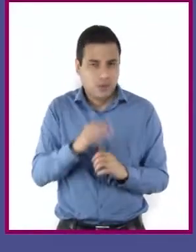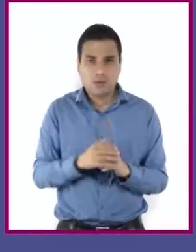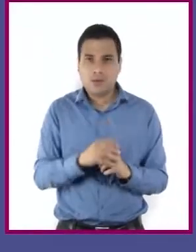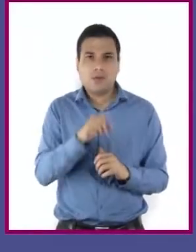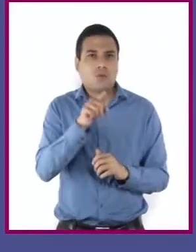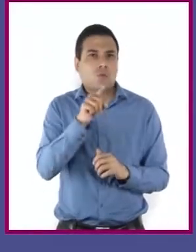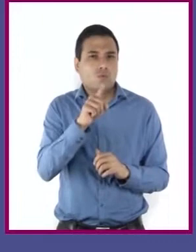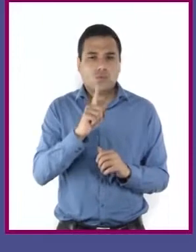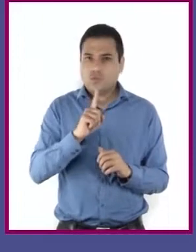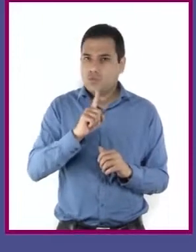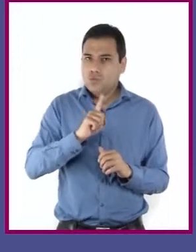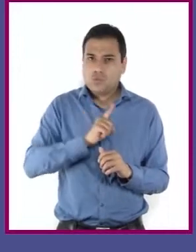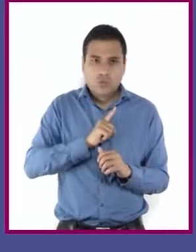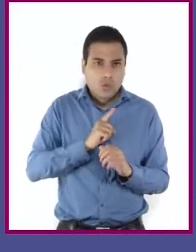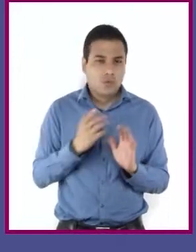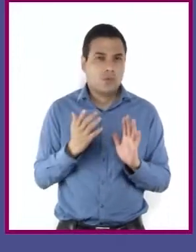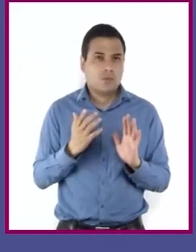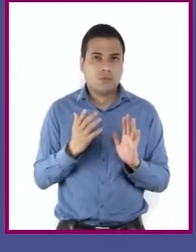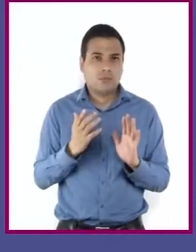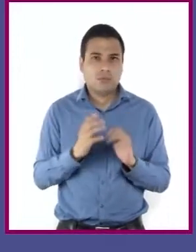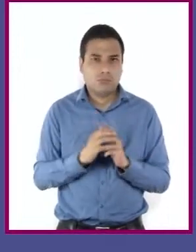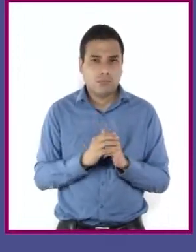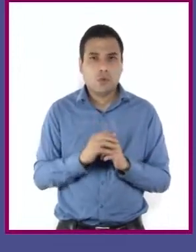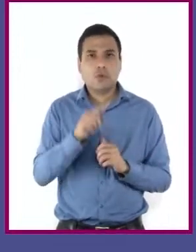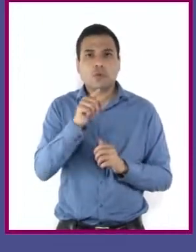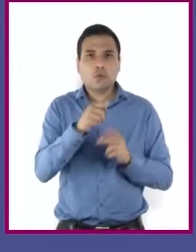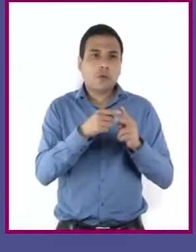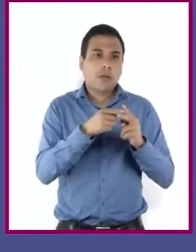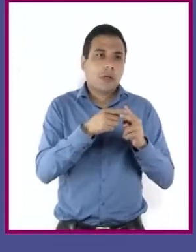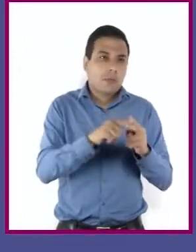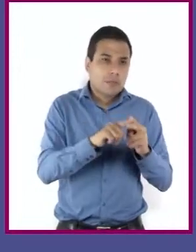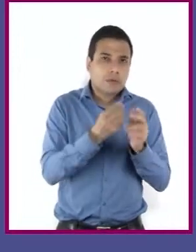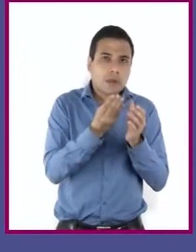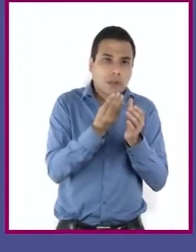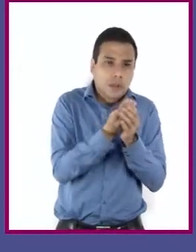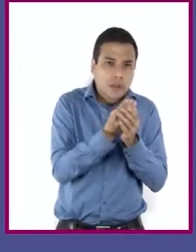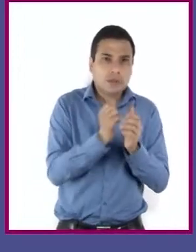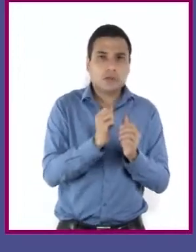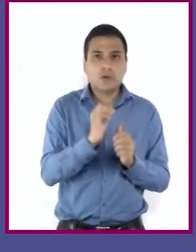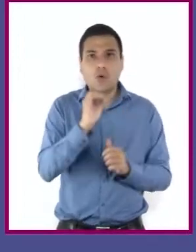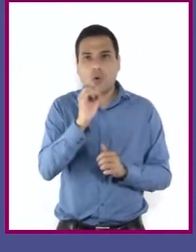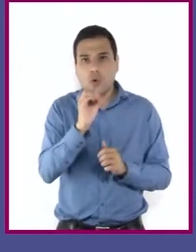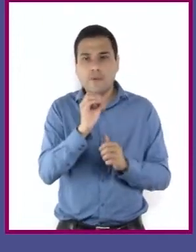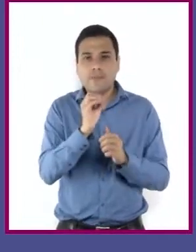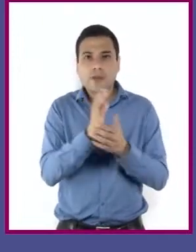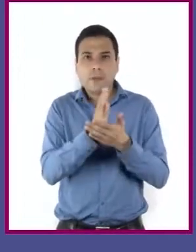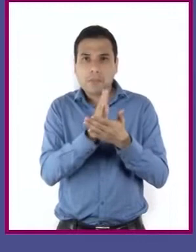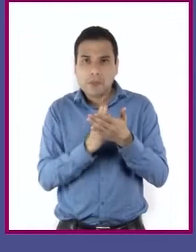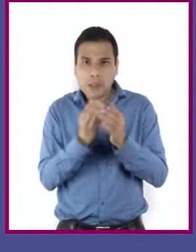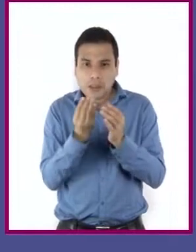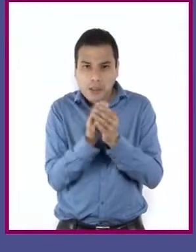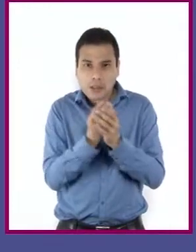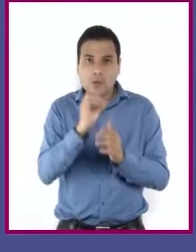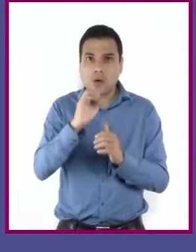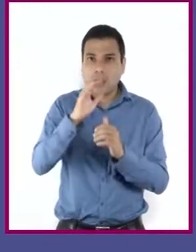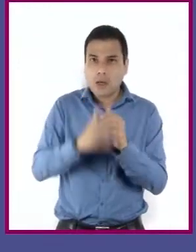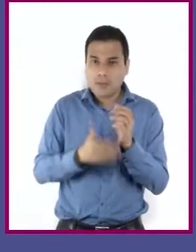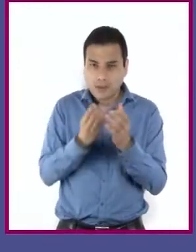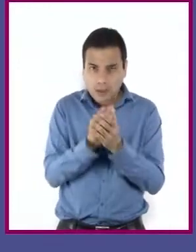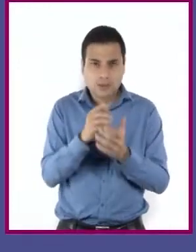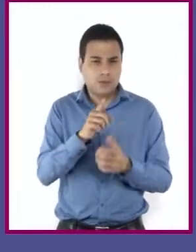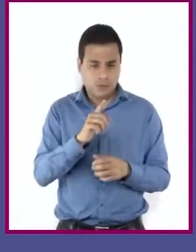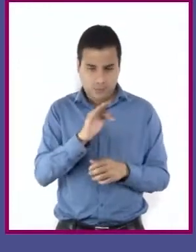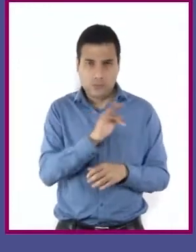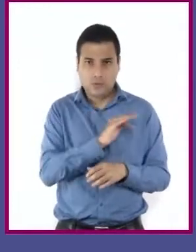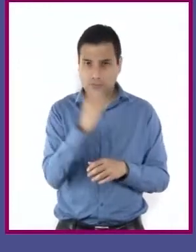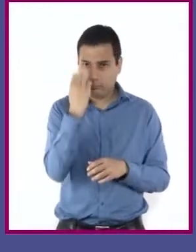quehacer académico. Puede ser inicial, intermedia o final. Y además, no solamente participa